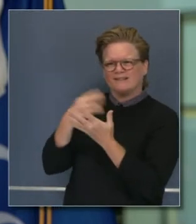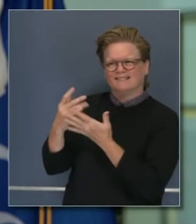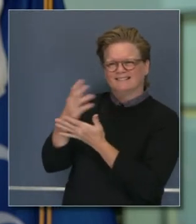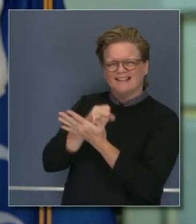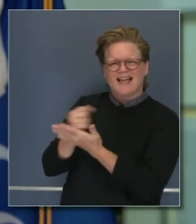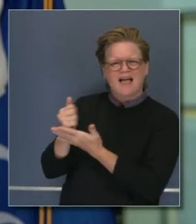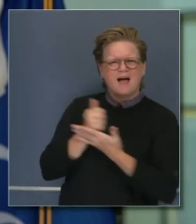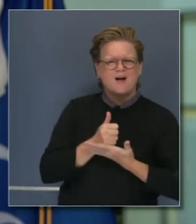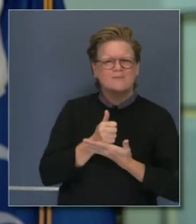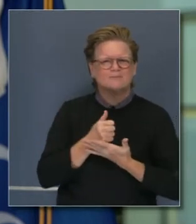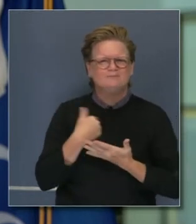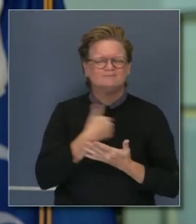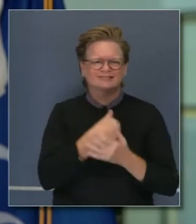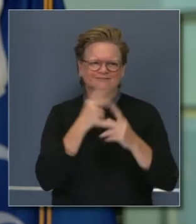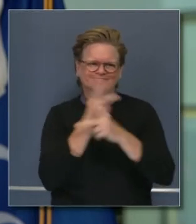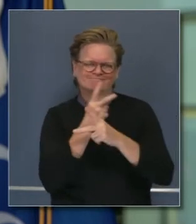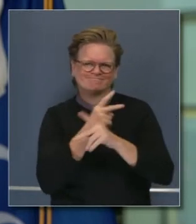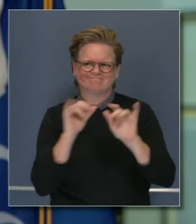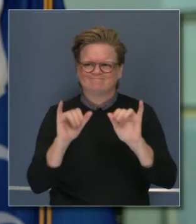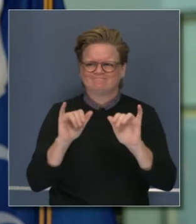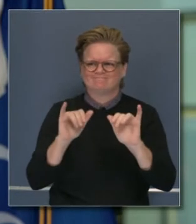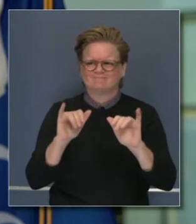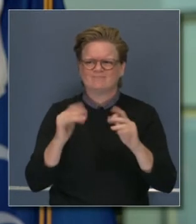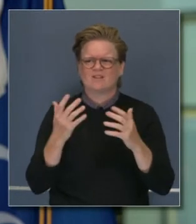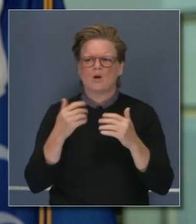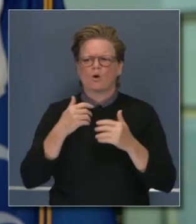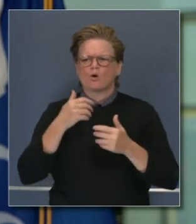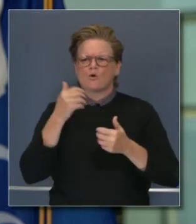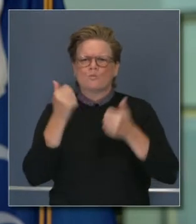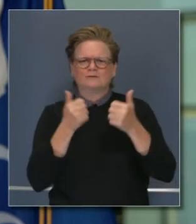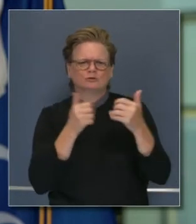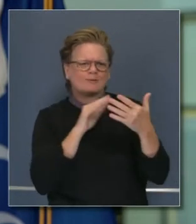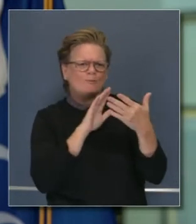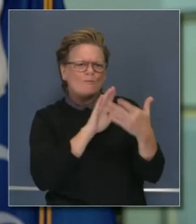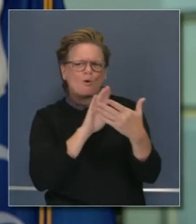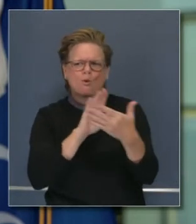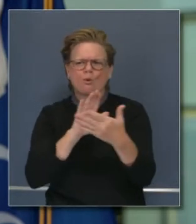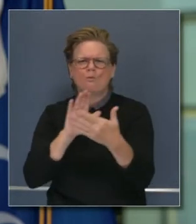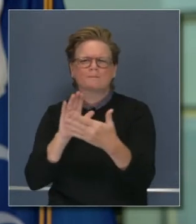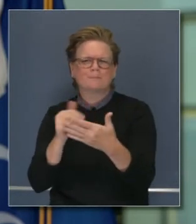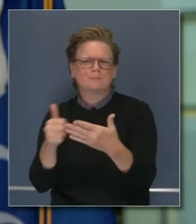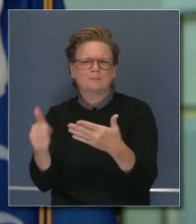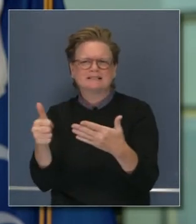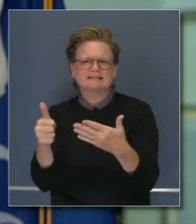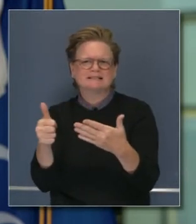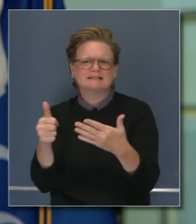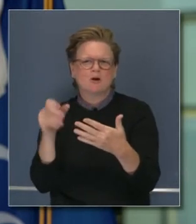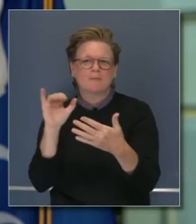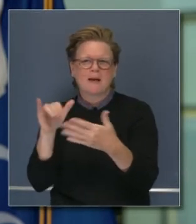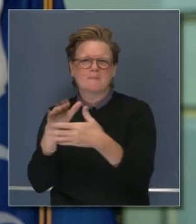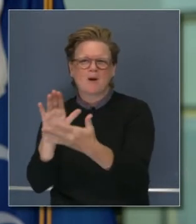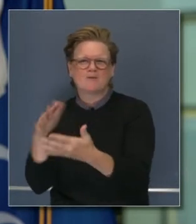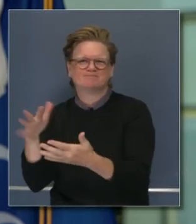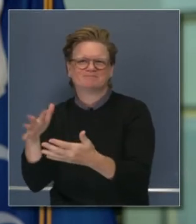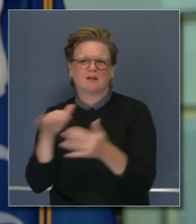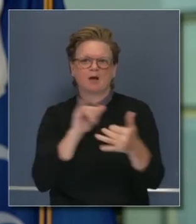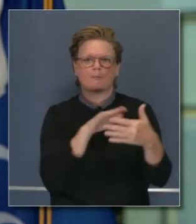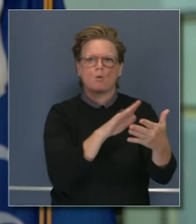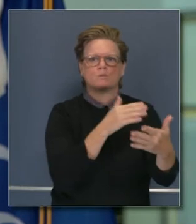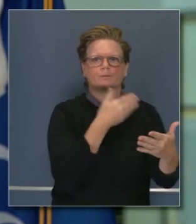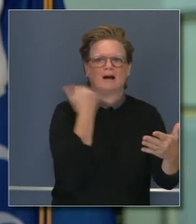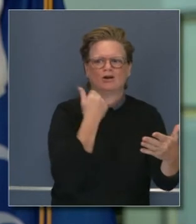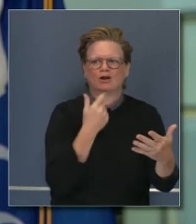enfatizar estos protocolos de reducción, asegurándonos de que nos concentramos en que la gente